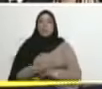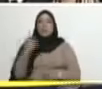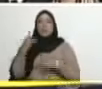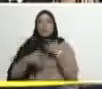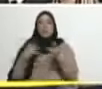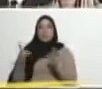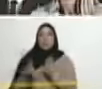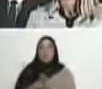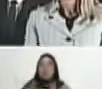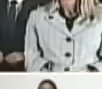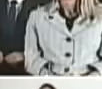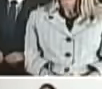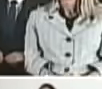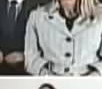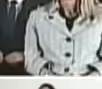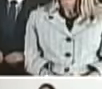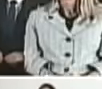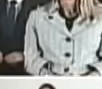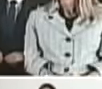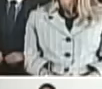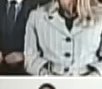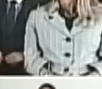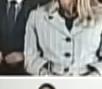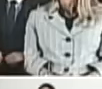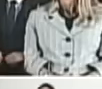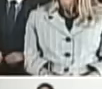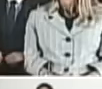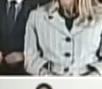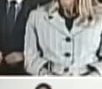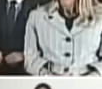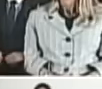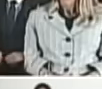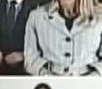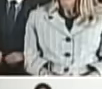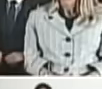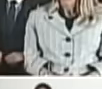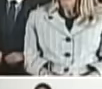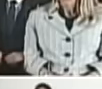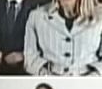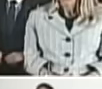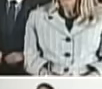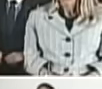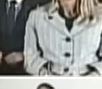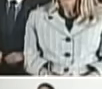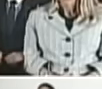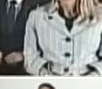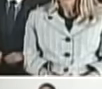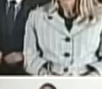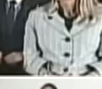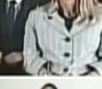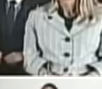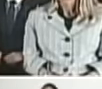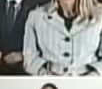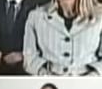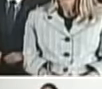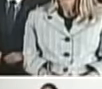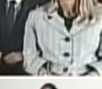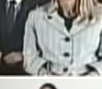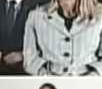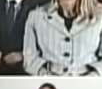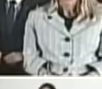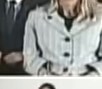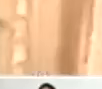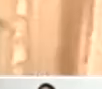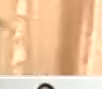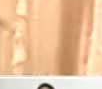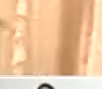la materia, en cumplimiento del mandato constitucional, luego de haber recibido constitucional